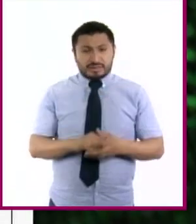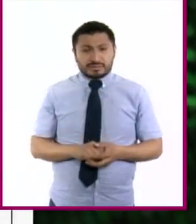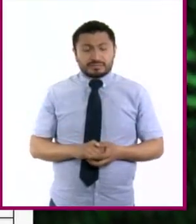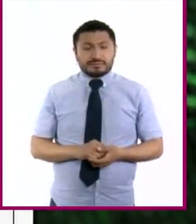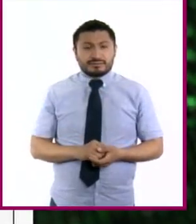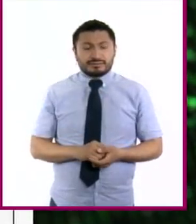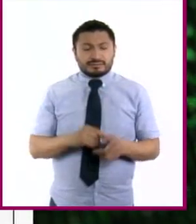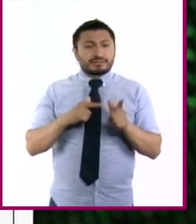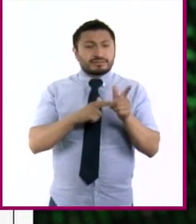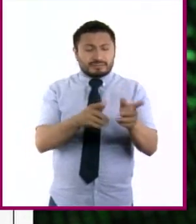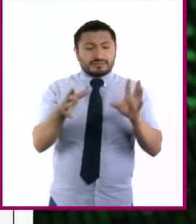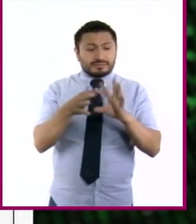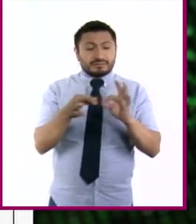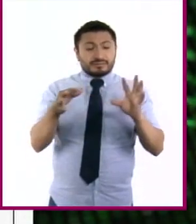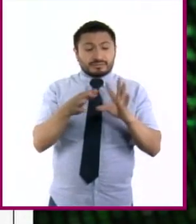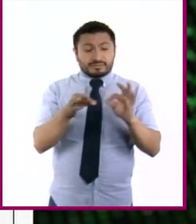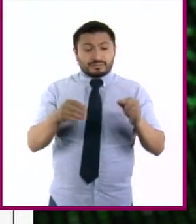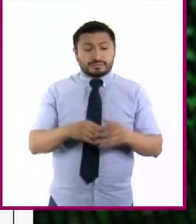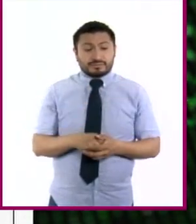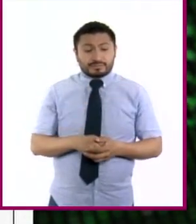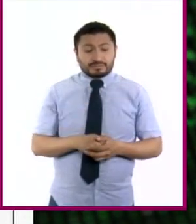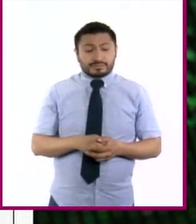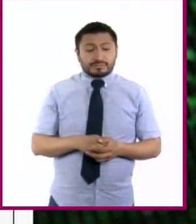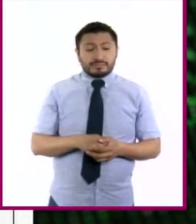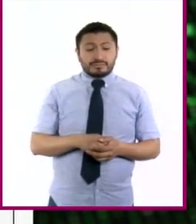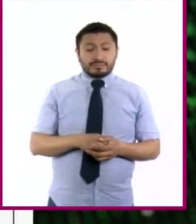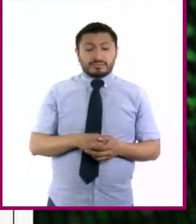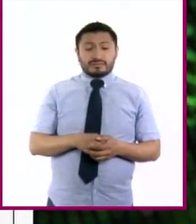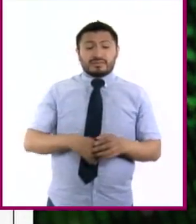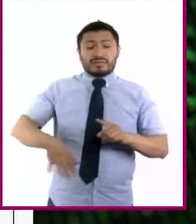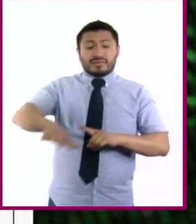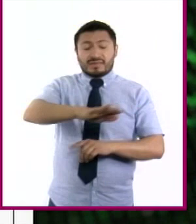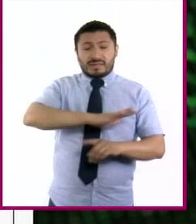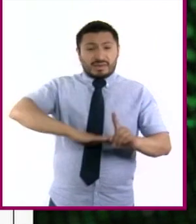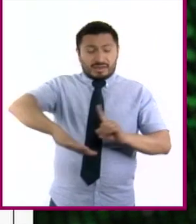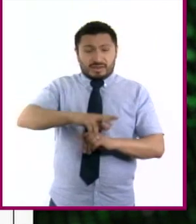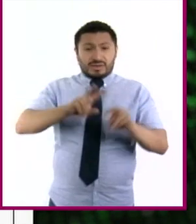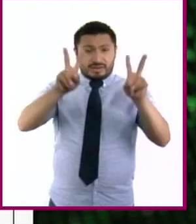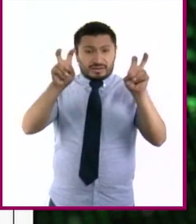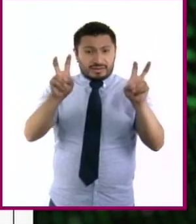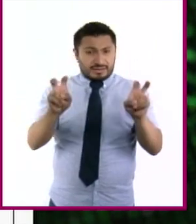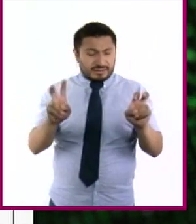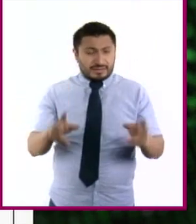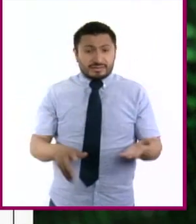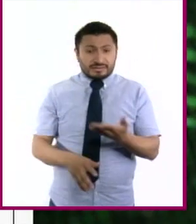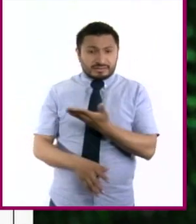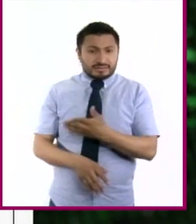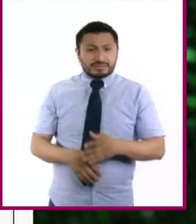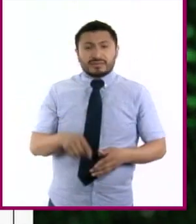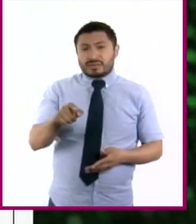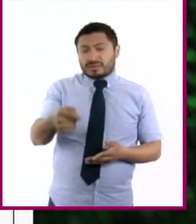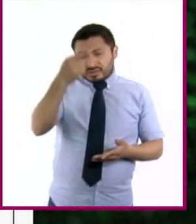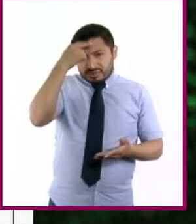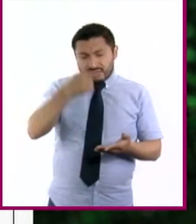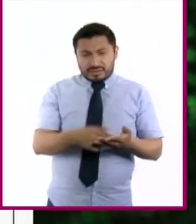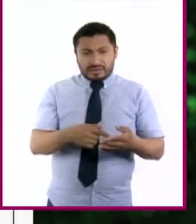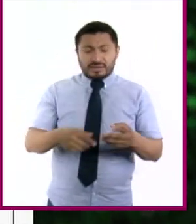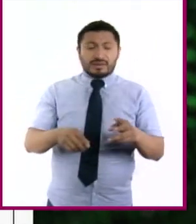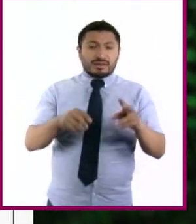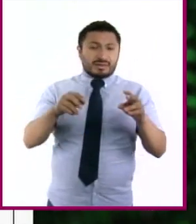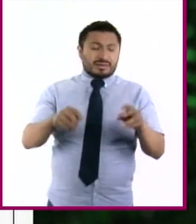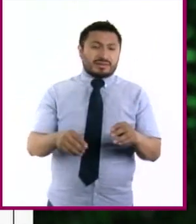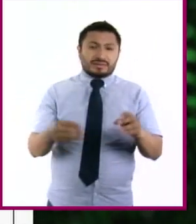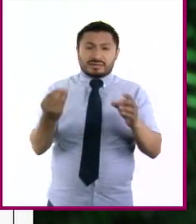explicación. En torno al contenido de la materia, ¿te pareció que el contenido de la clase cumplió con el propósito de